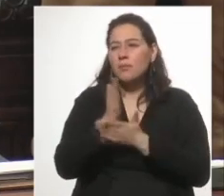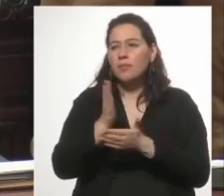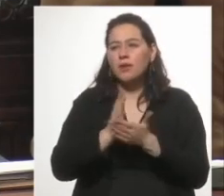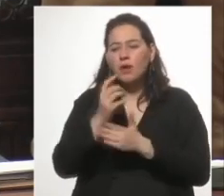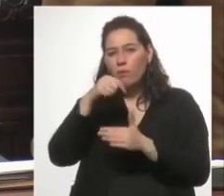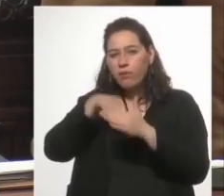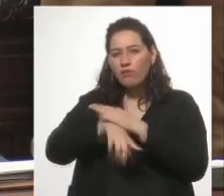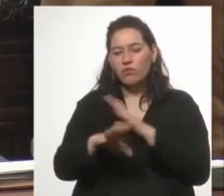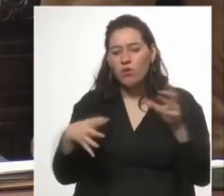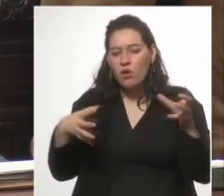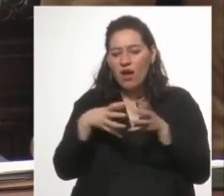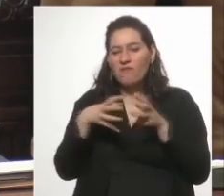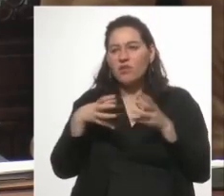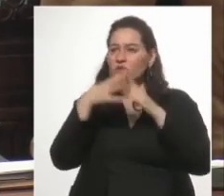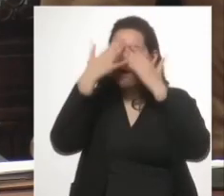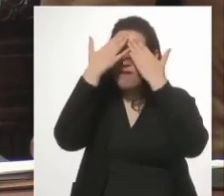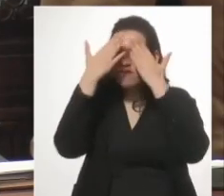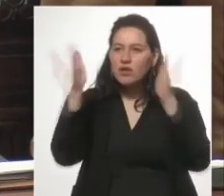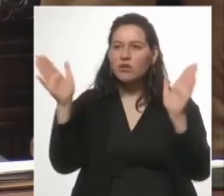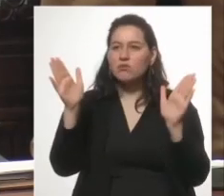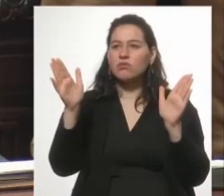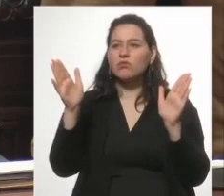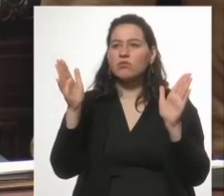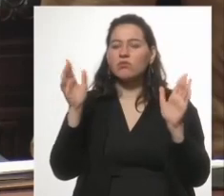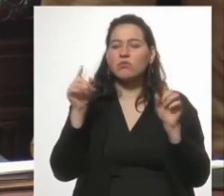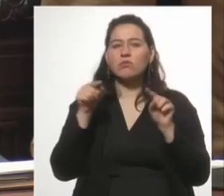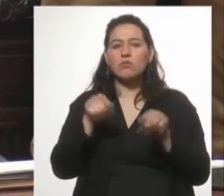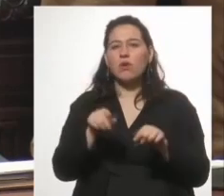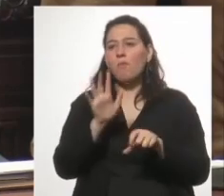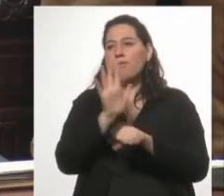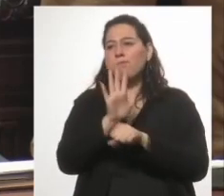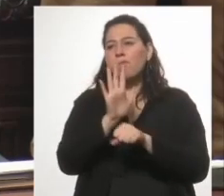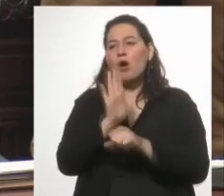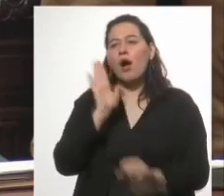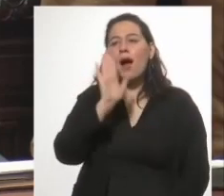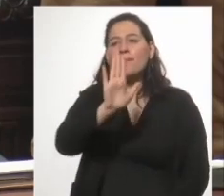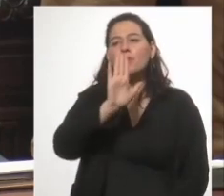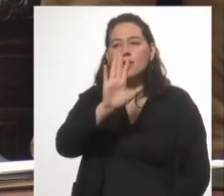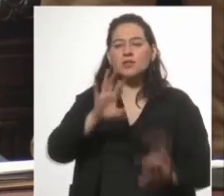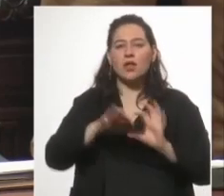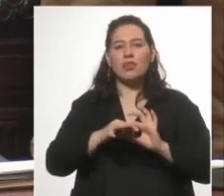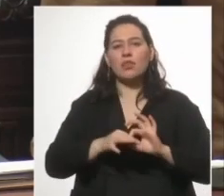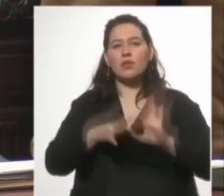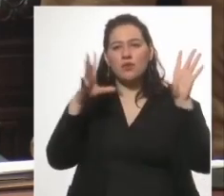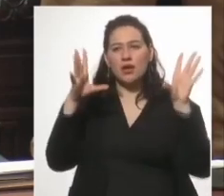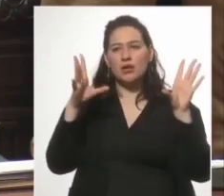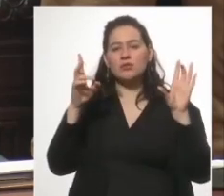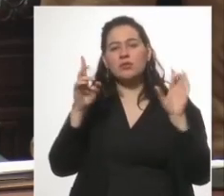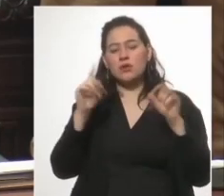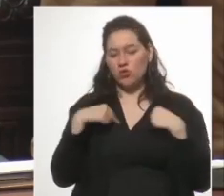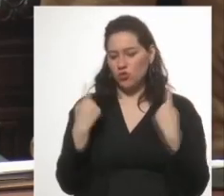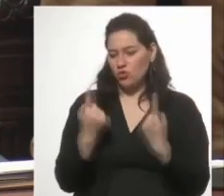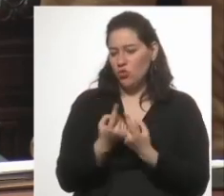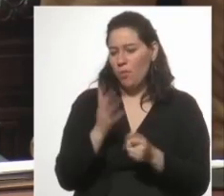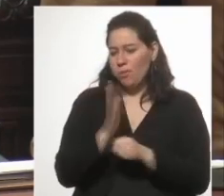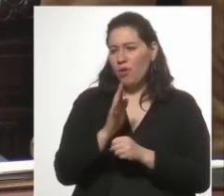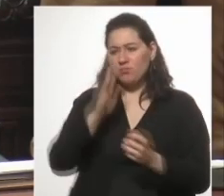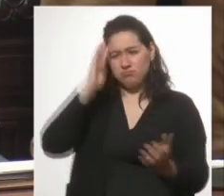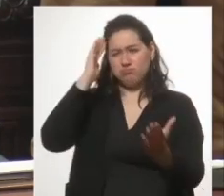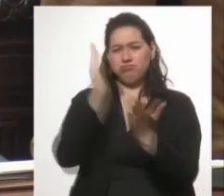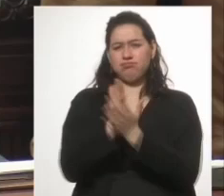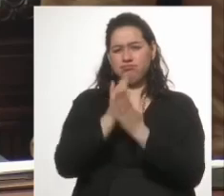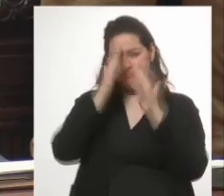que Cabildo Abierto es una amenaza a la democracia, que somos